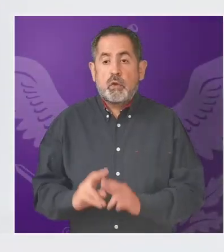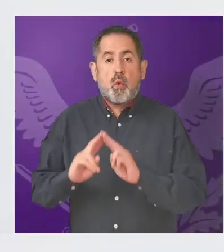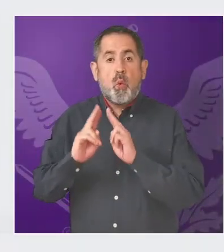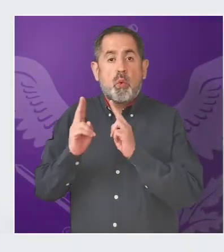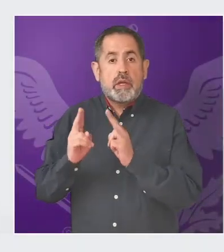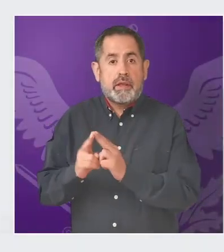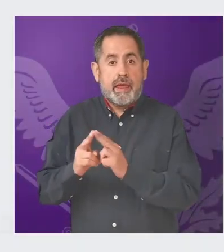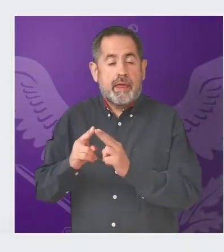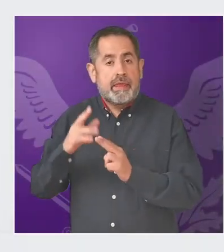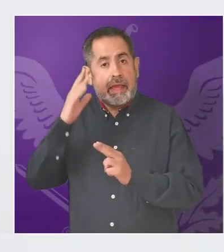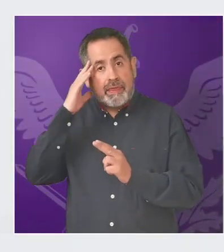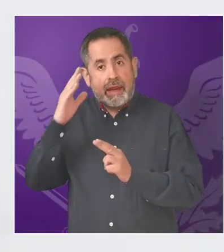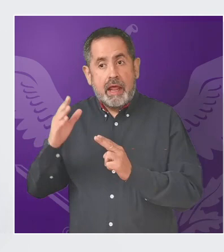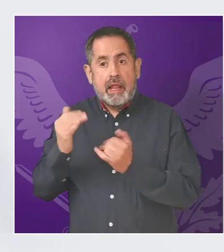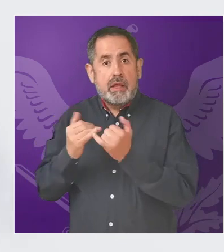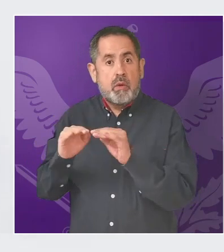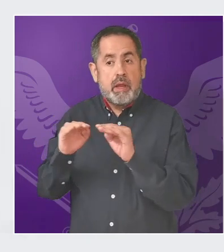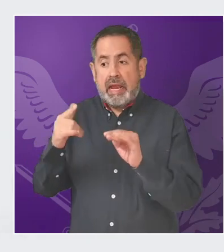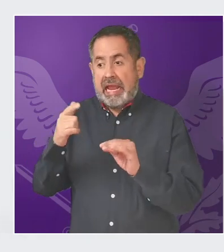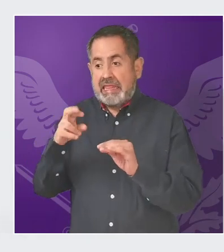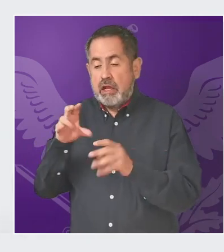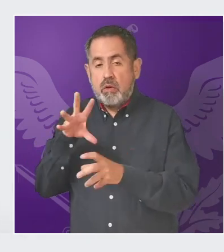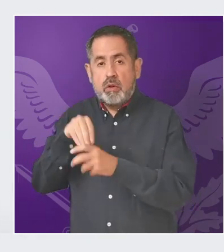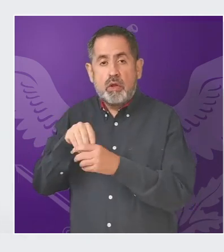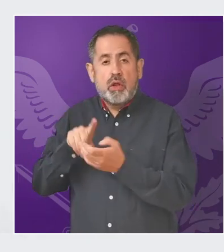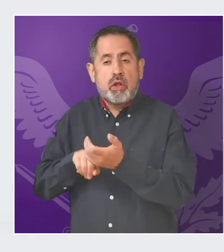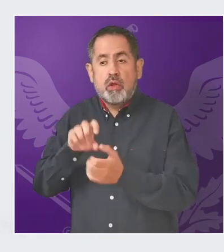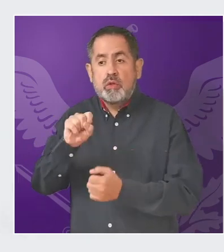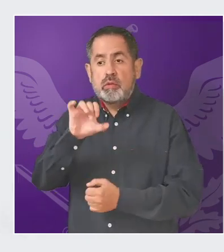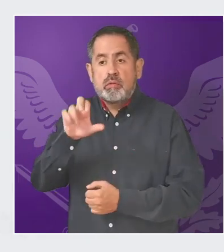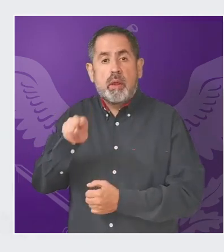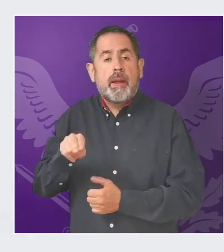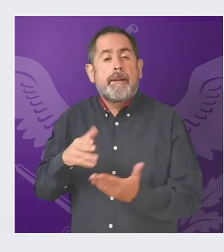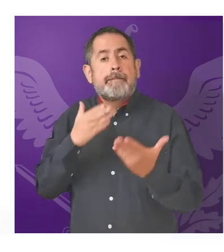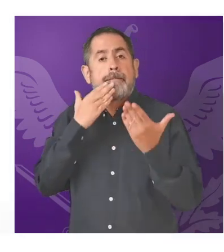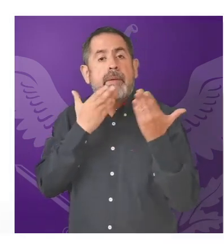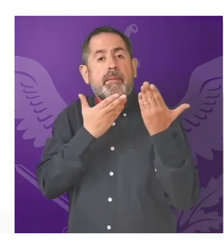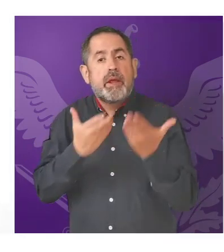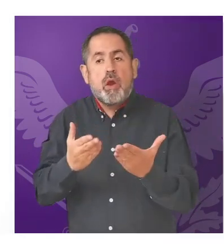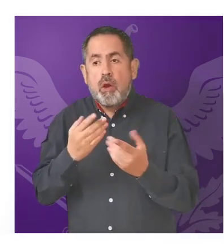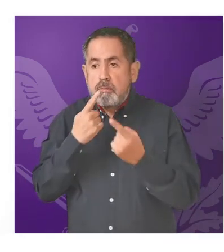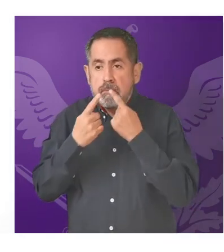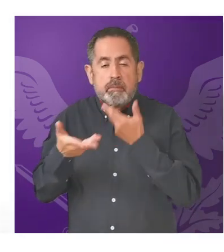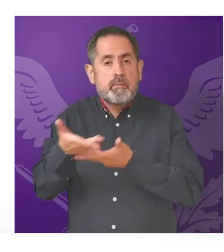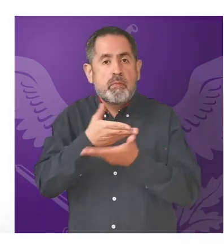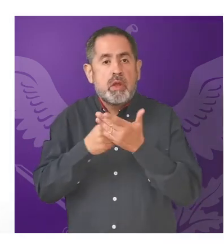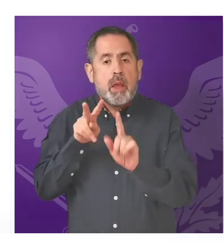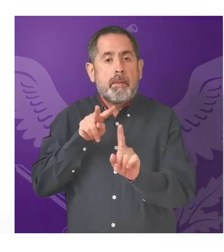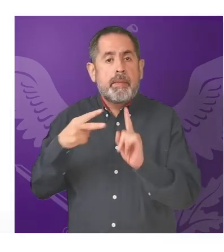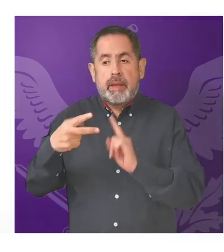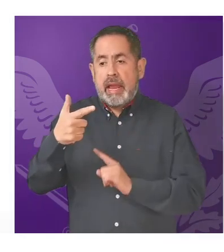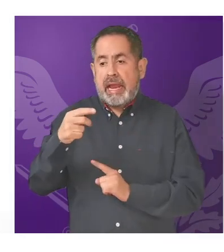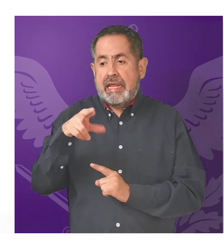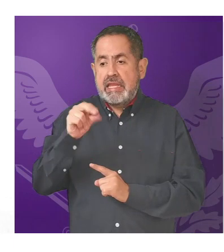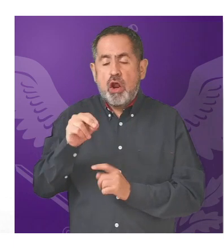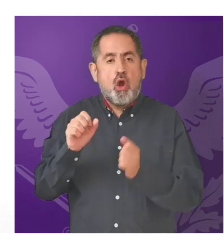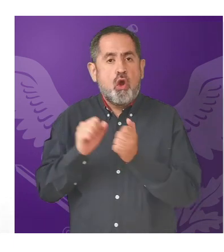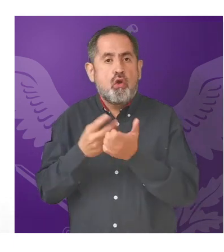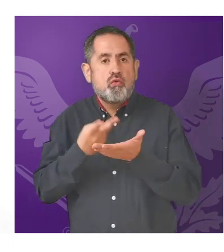Unidad General de Igualdad de Género de la Suprema Corte de Justicia de la Nación les da la bienvenida al conversatorio Perspectiva de Género